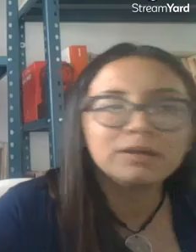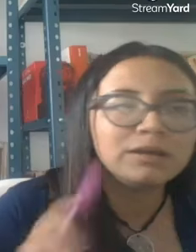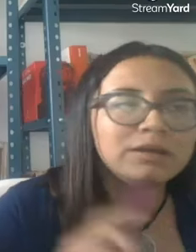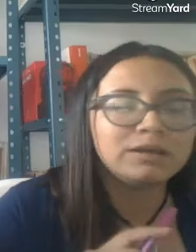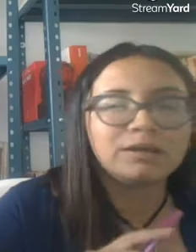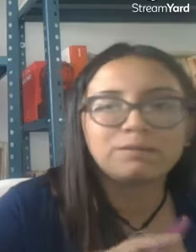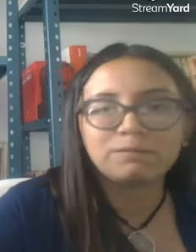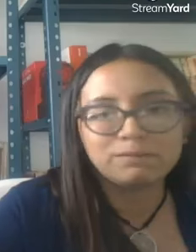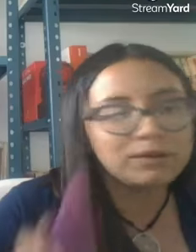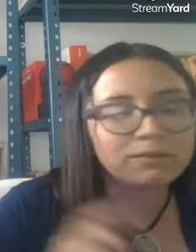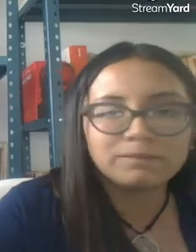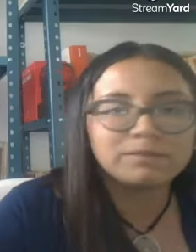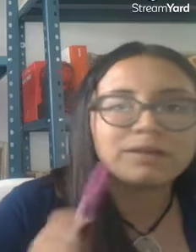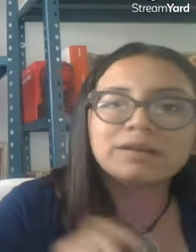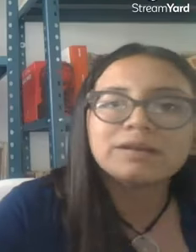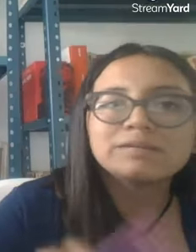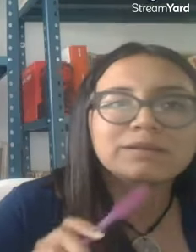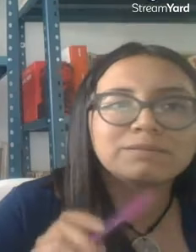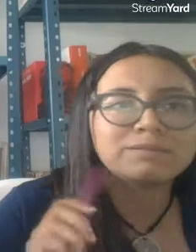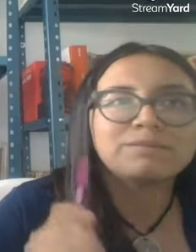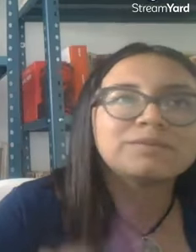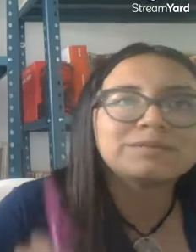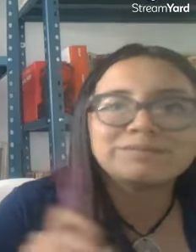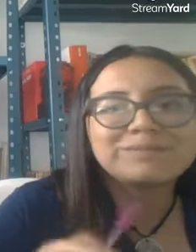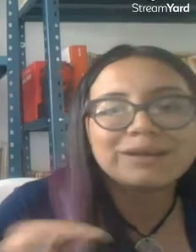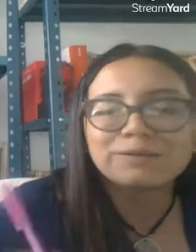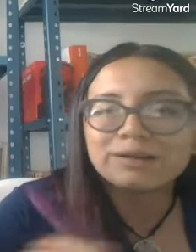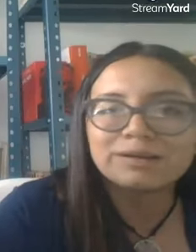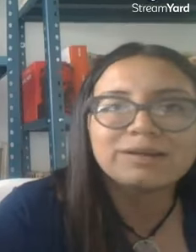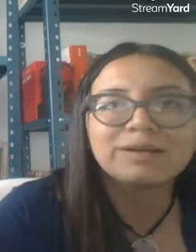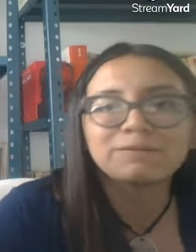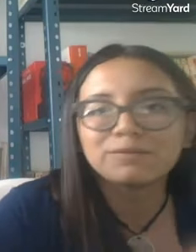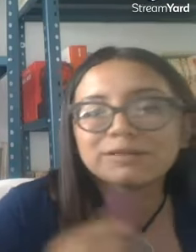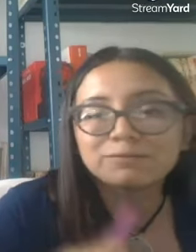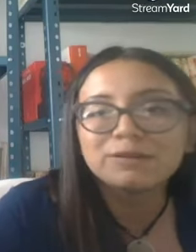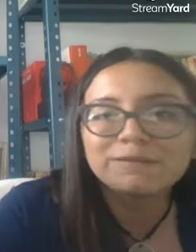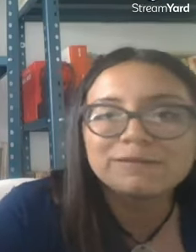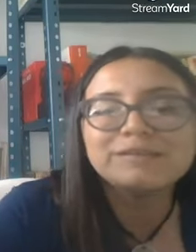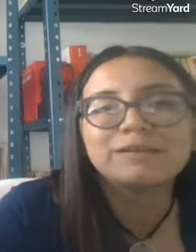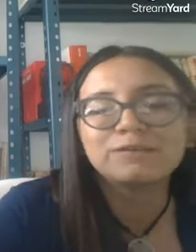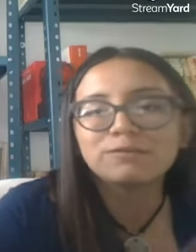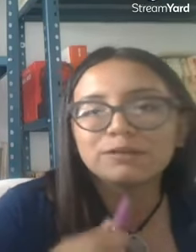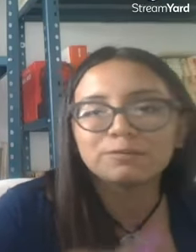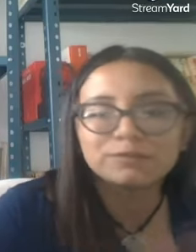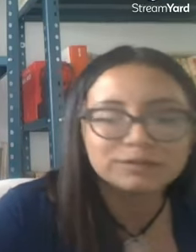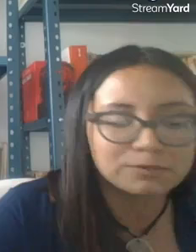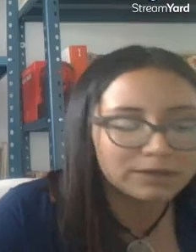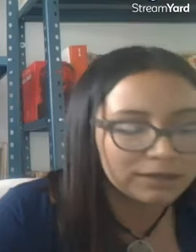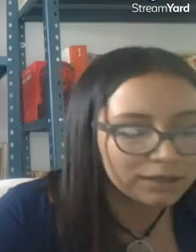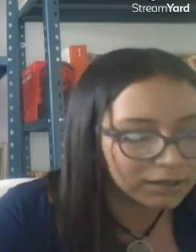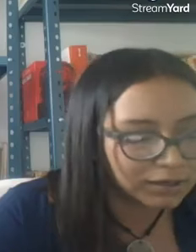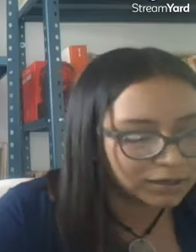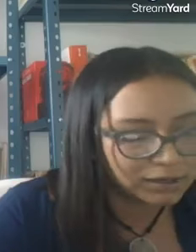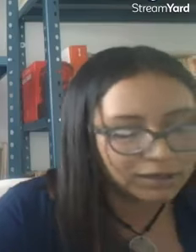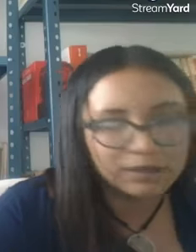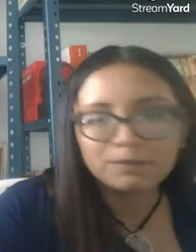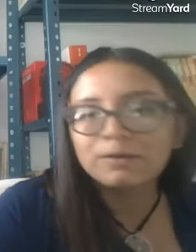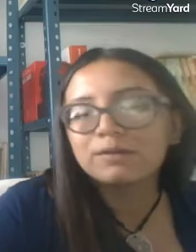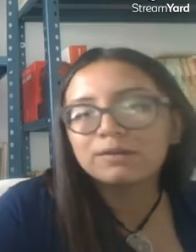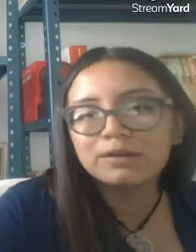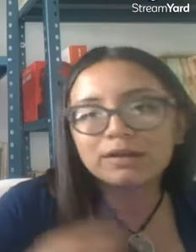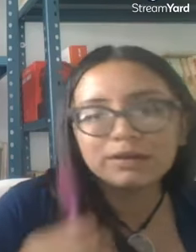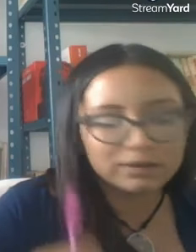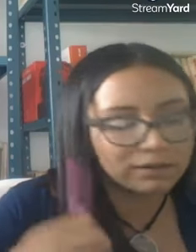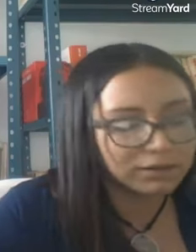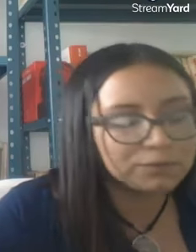eléctrico y, bueno, en aras de, pues, que ahora, pues es muy difícil, ¿no?, luchar por nuestra soberanía.